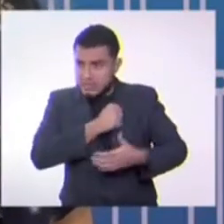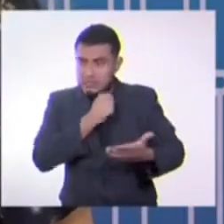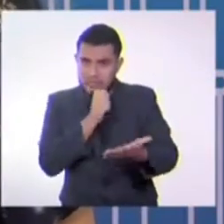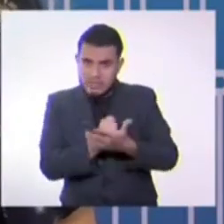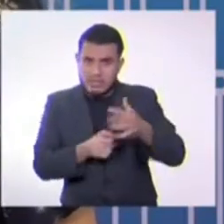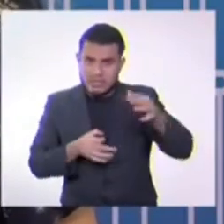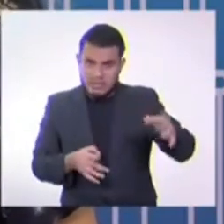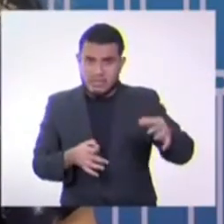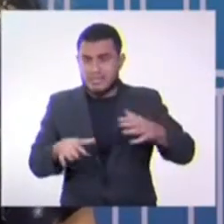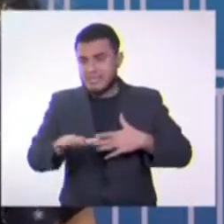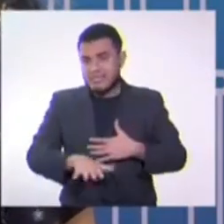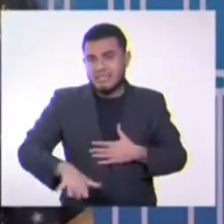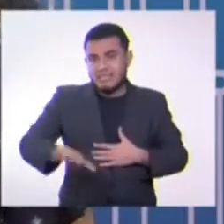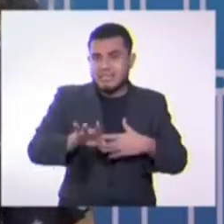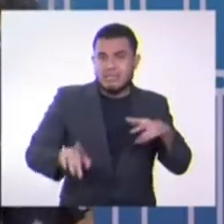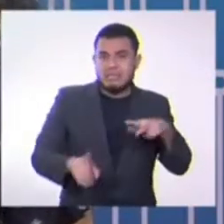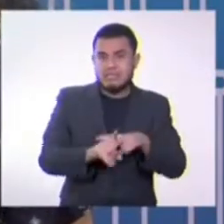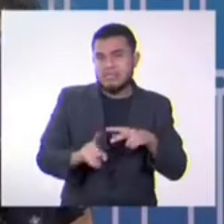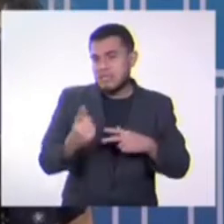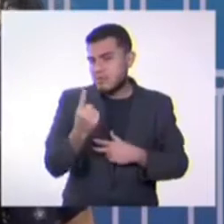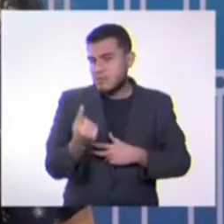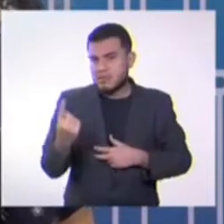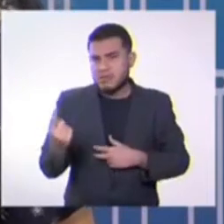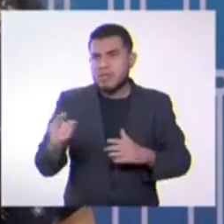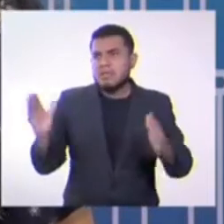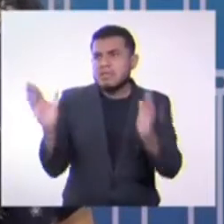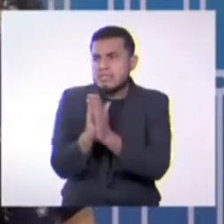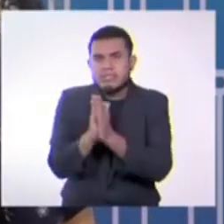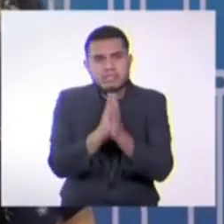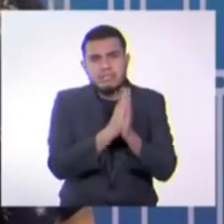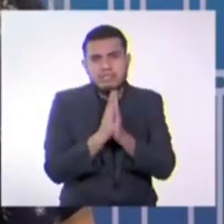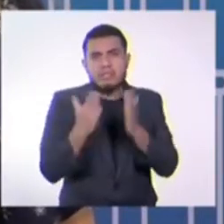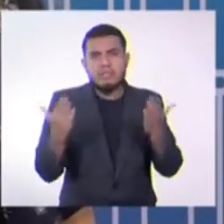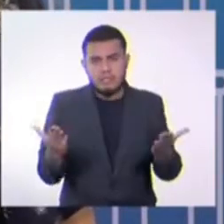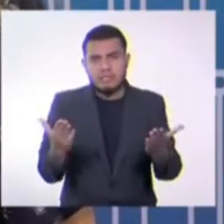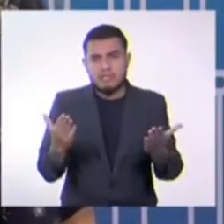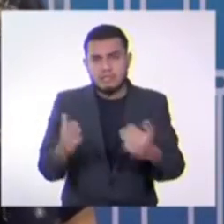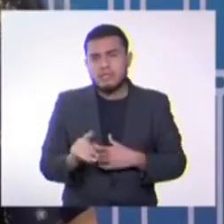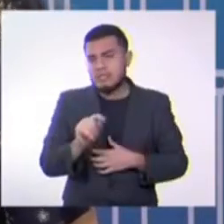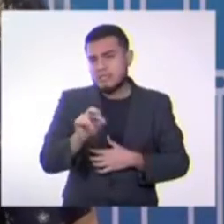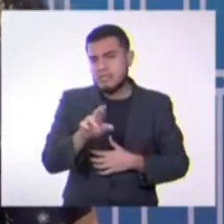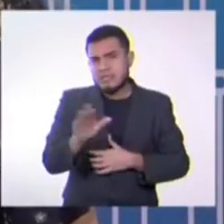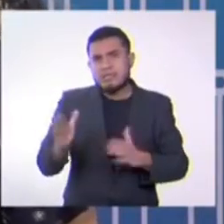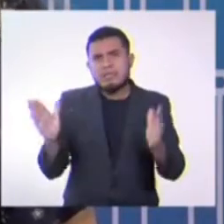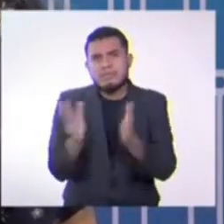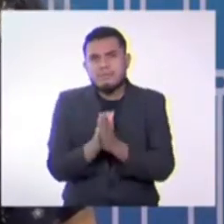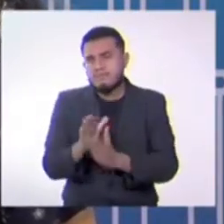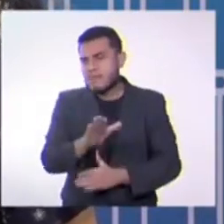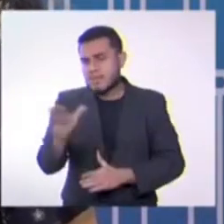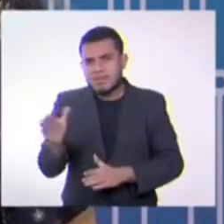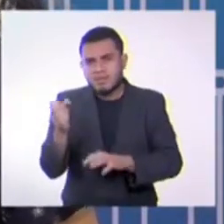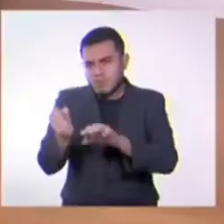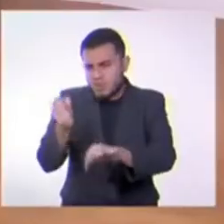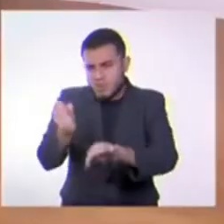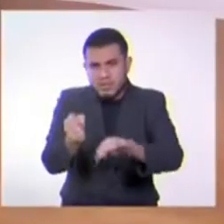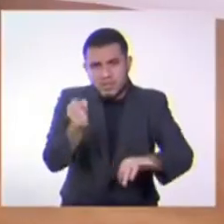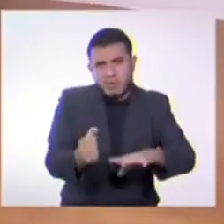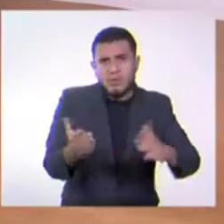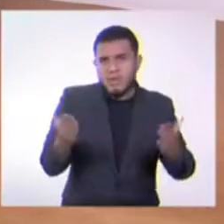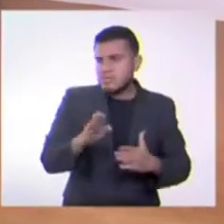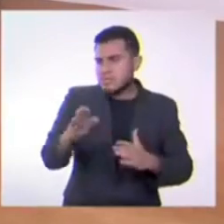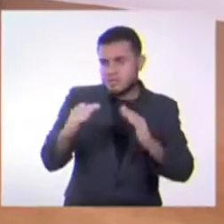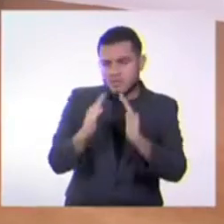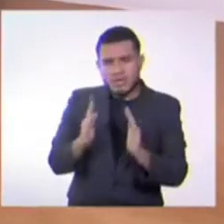sigue existiendo en el sentido de que hay gente que demanda tierra todavía. Demanda para su cultivo, demanda para hacer su